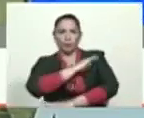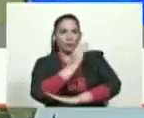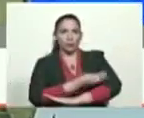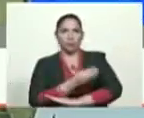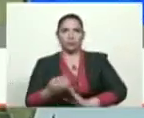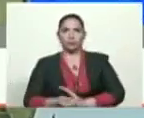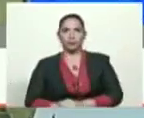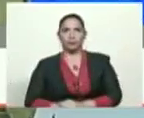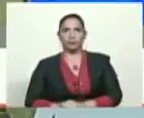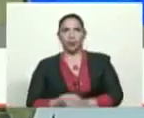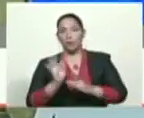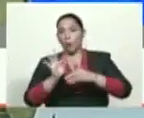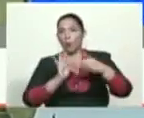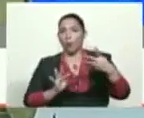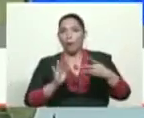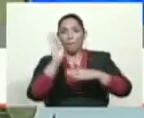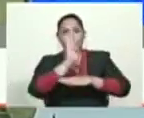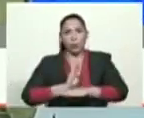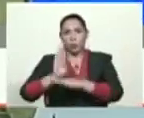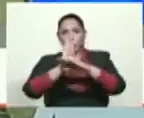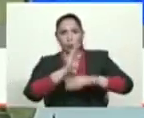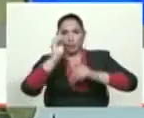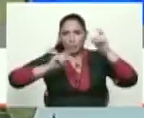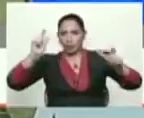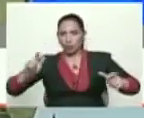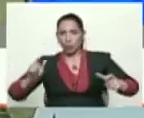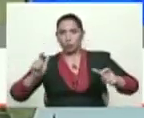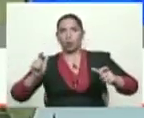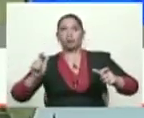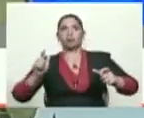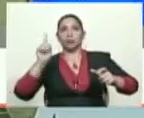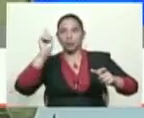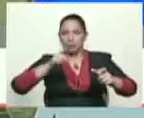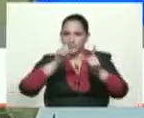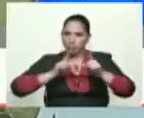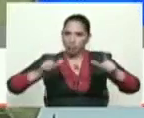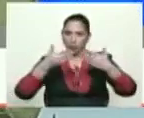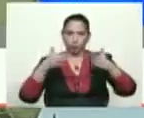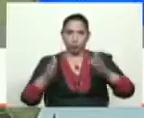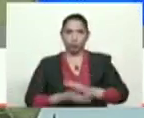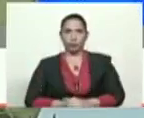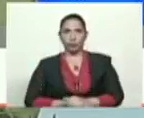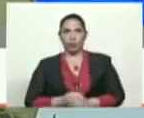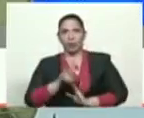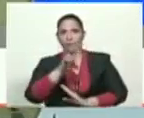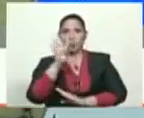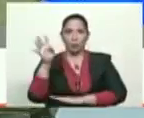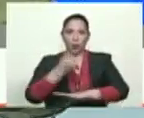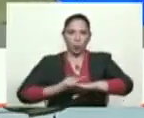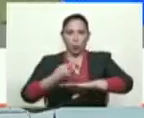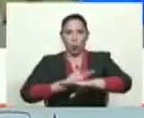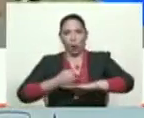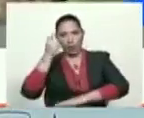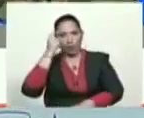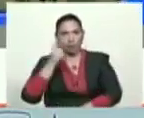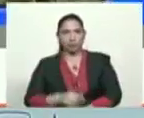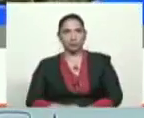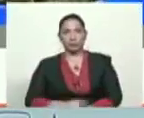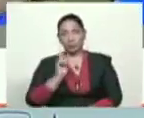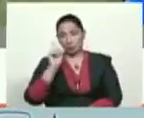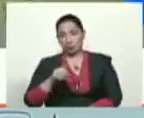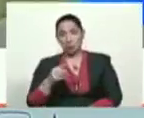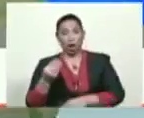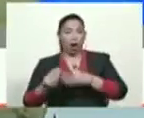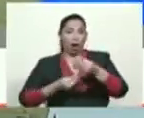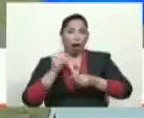y estén funcionando protegiendo al ciudadano y protegiendo los espacios públicos las 24 horas al día así como van a hacer